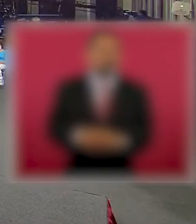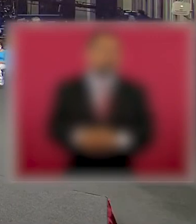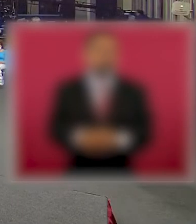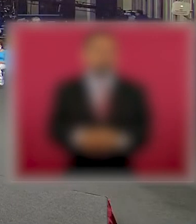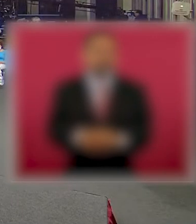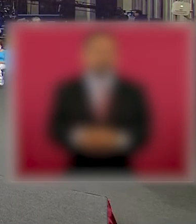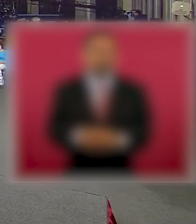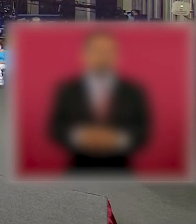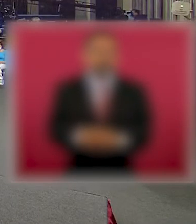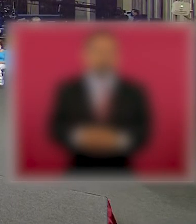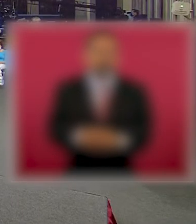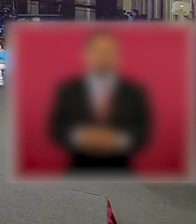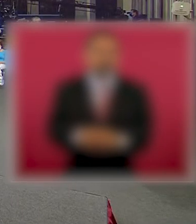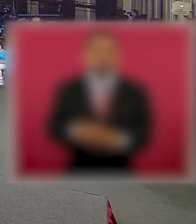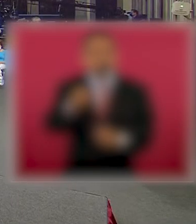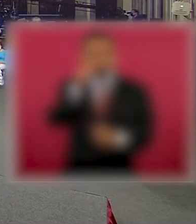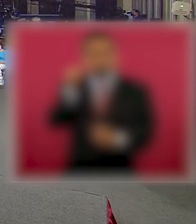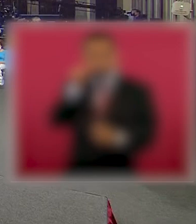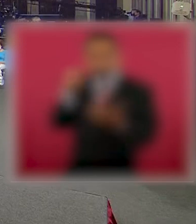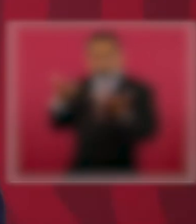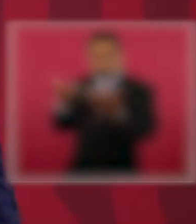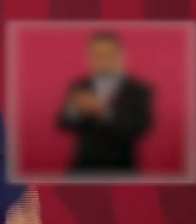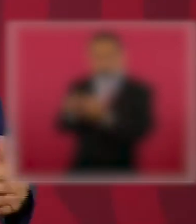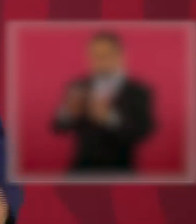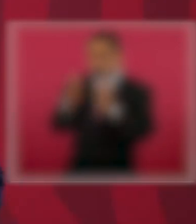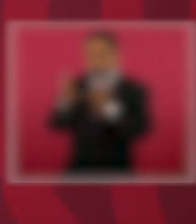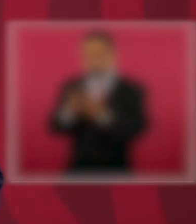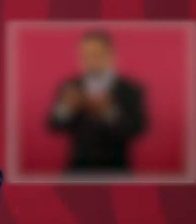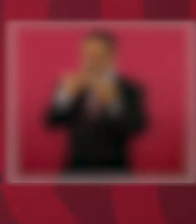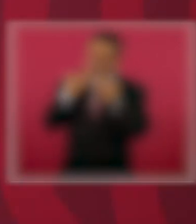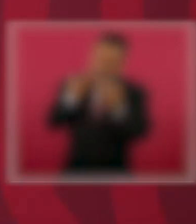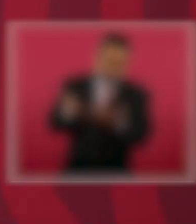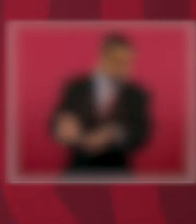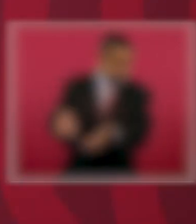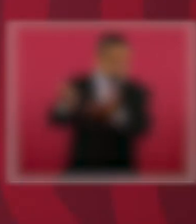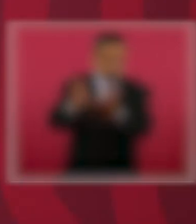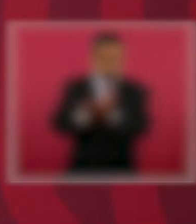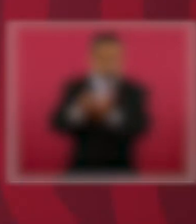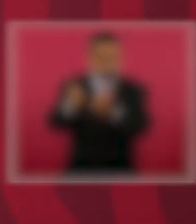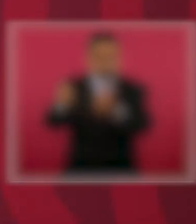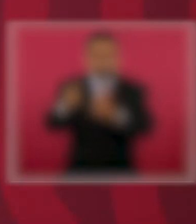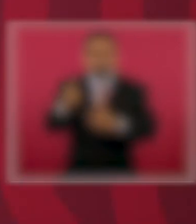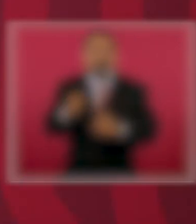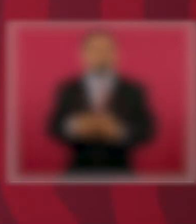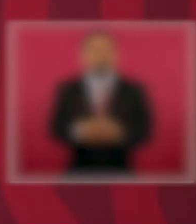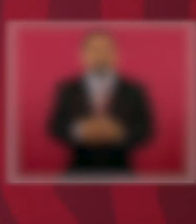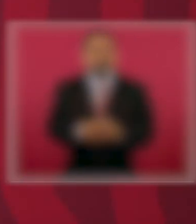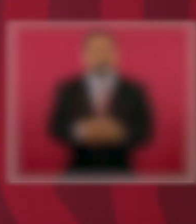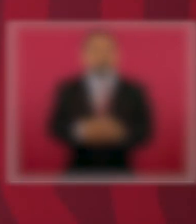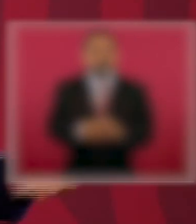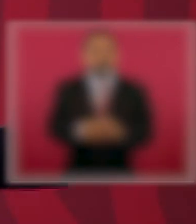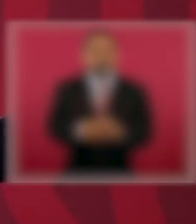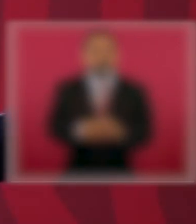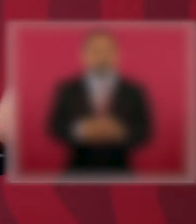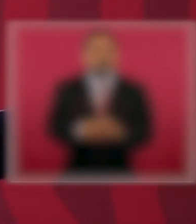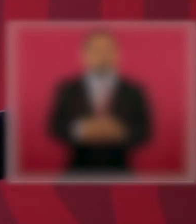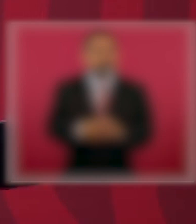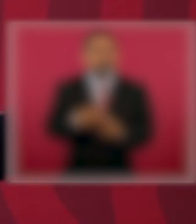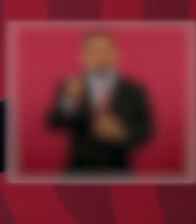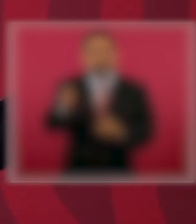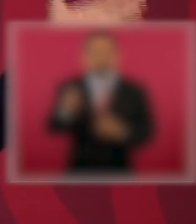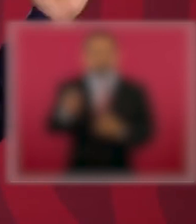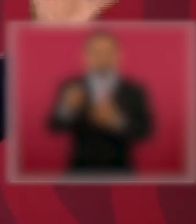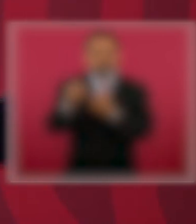Obrador dijo que no se manifestará a favor de ninguno de los aspirantes del movimiento a la presidencia, pues dijo que todos tienen